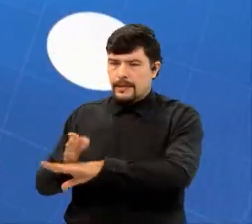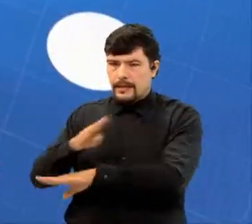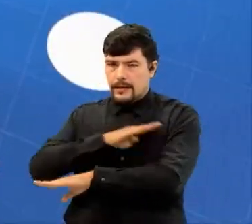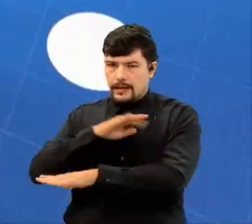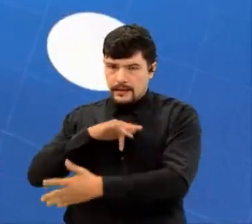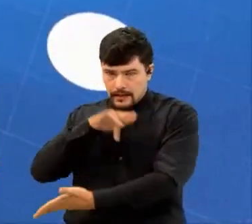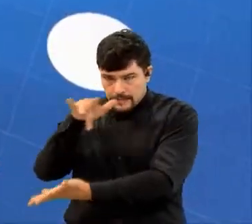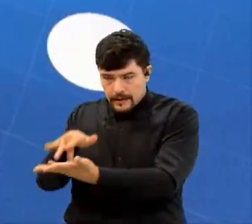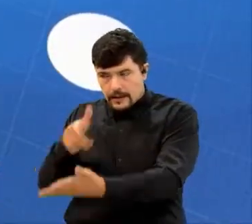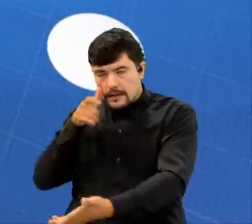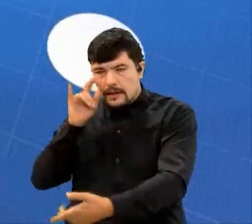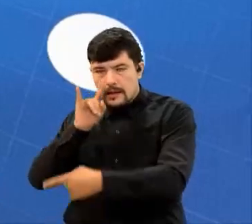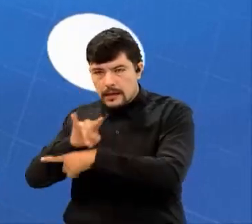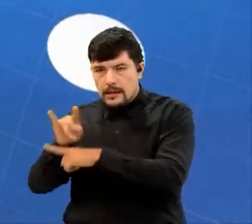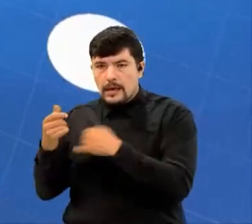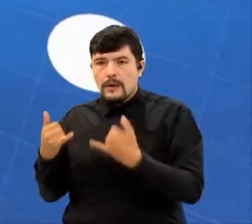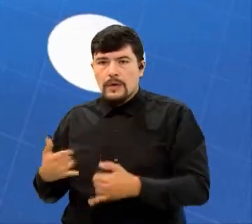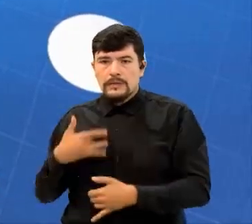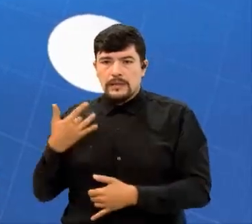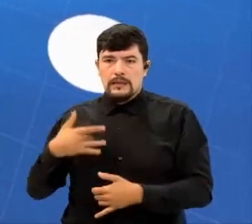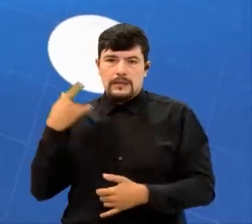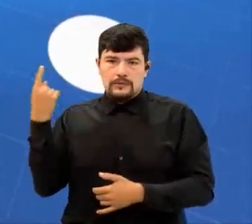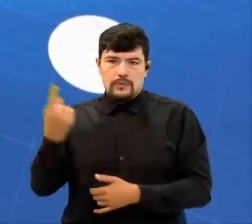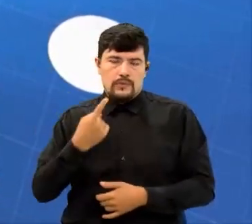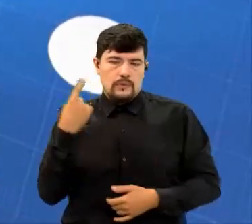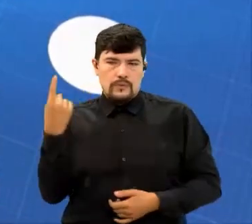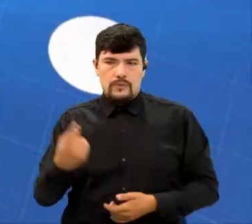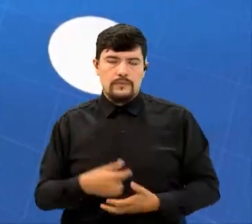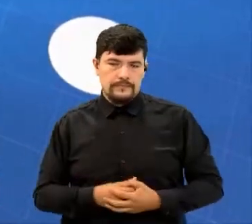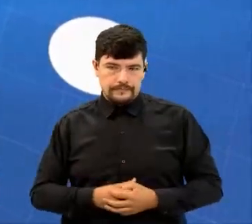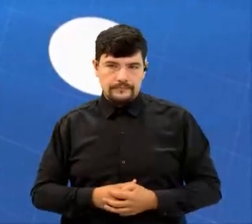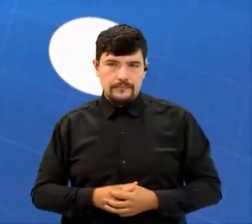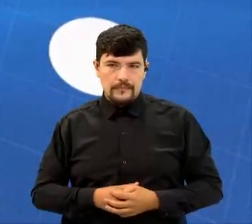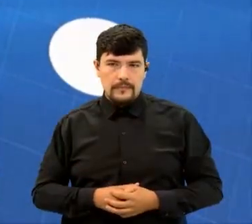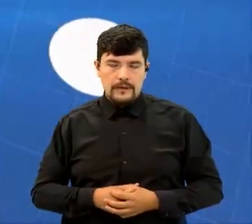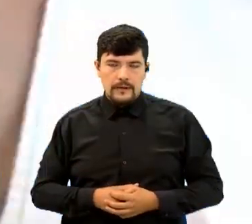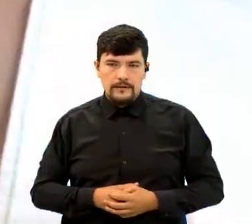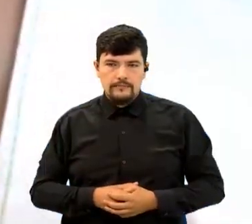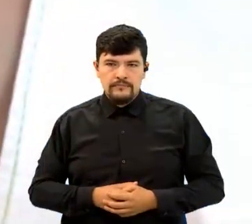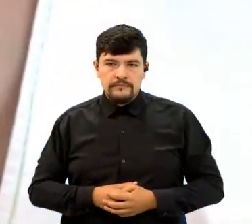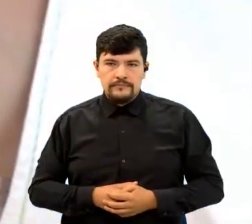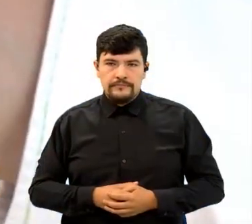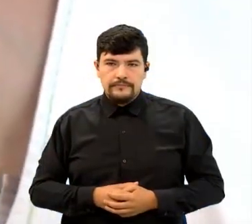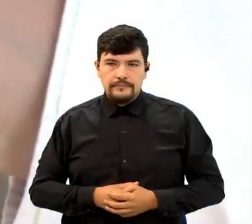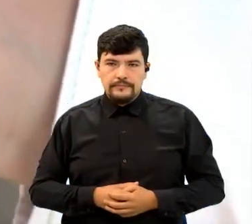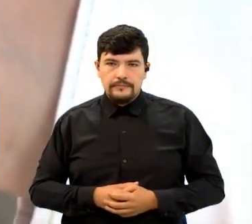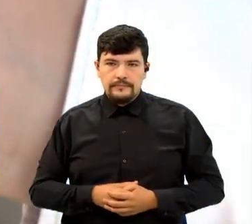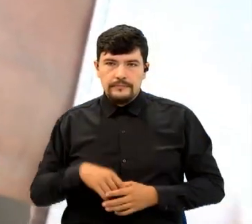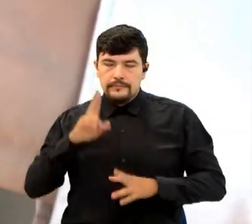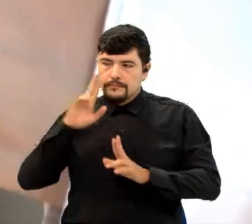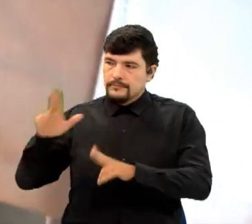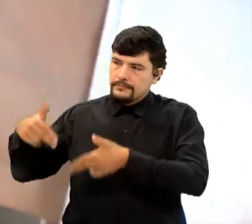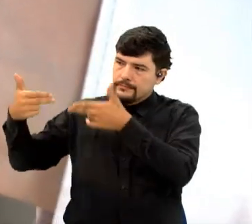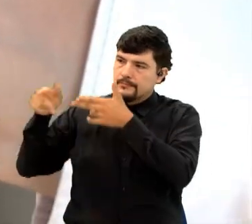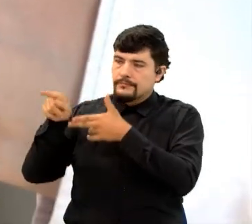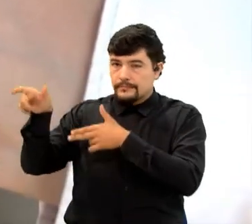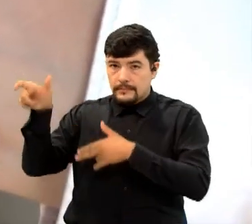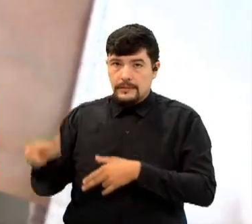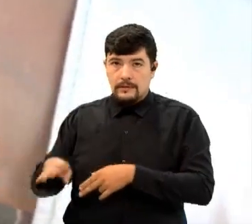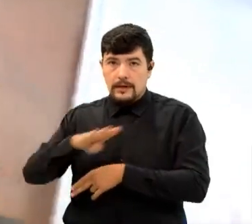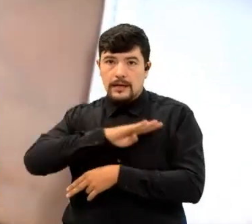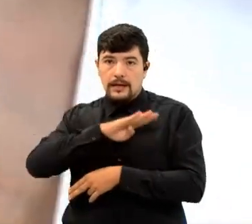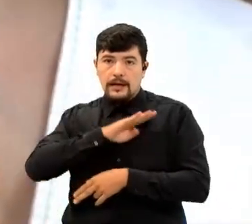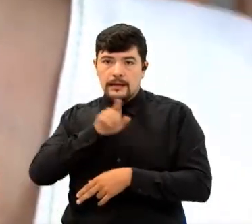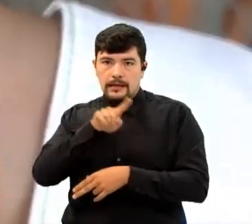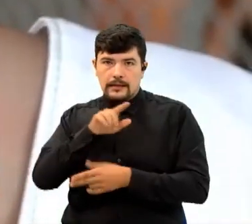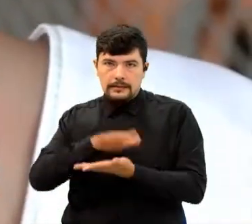municipal, aseguran que se encuentran solos. Felipe Noticias se comunicó por medio de una llamada telefónica con el alcalde de Sabana de Torres,